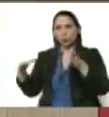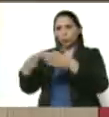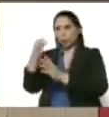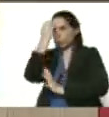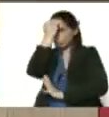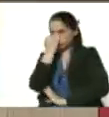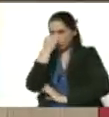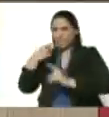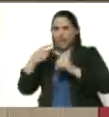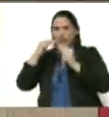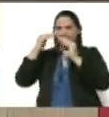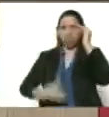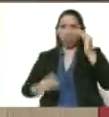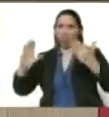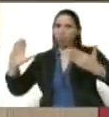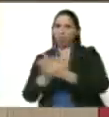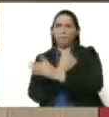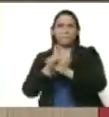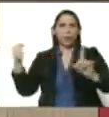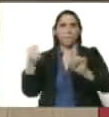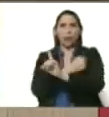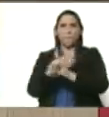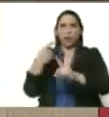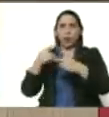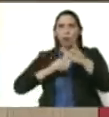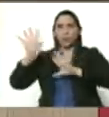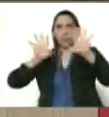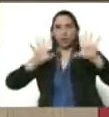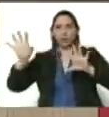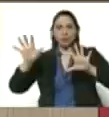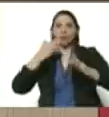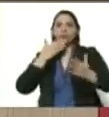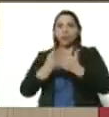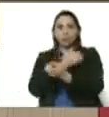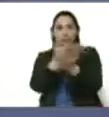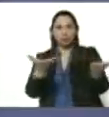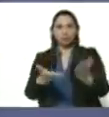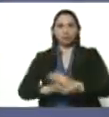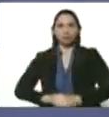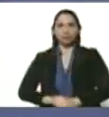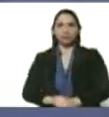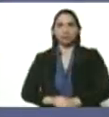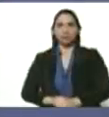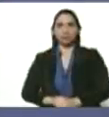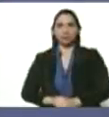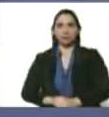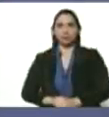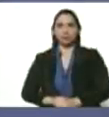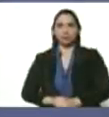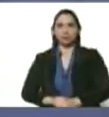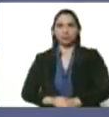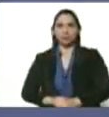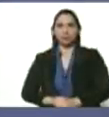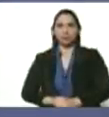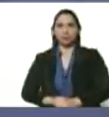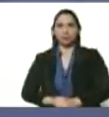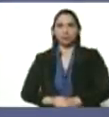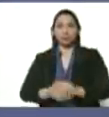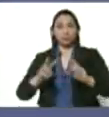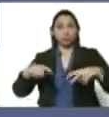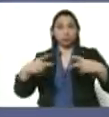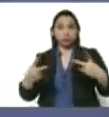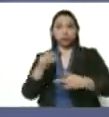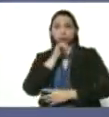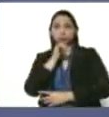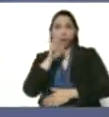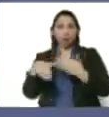desestabilizar países y para agredir a pueblos enteros. Muchísimas gracias. Actualizada la